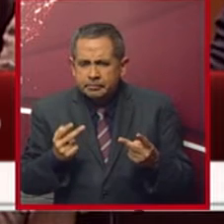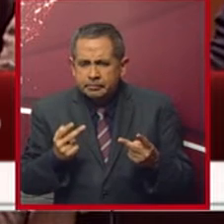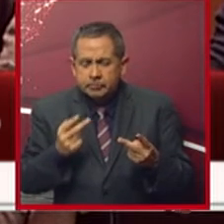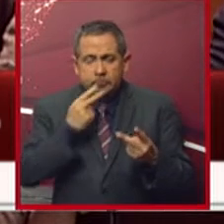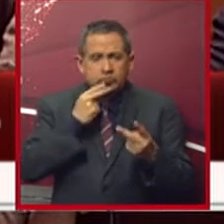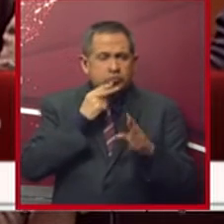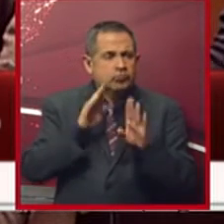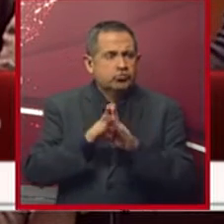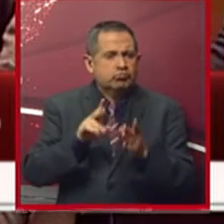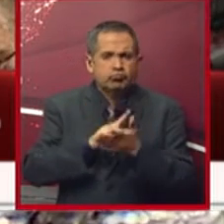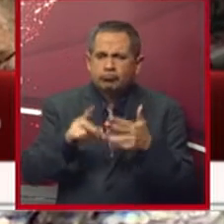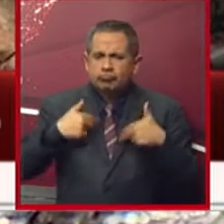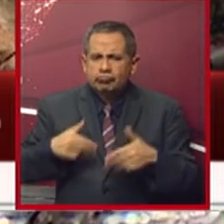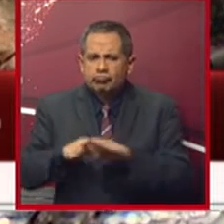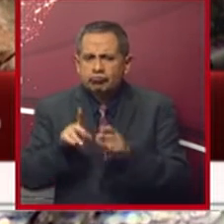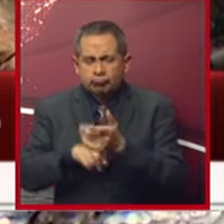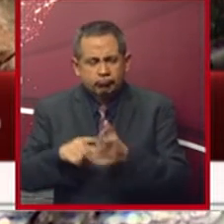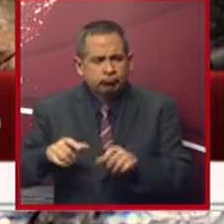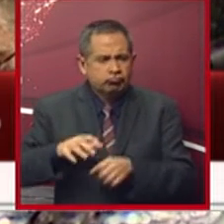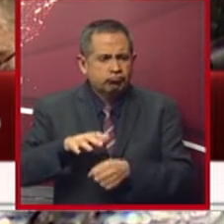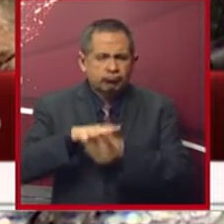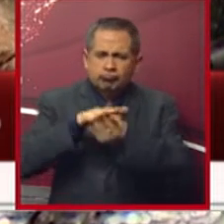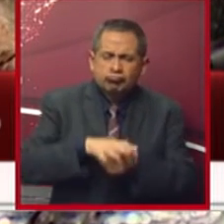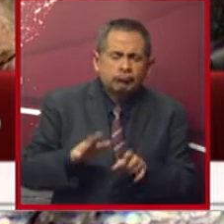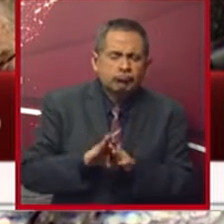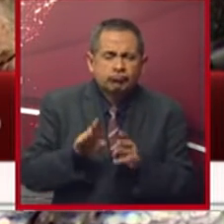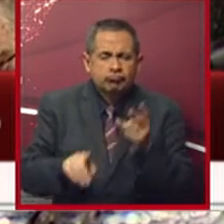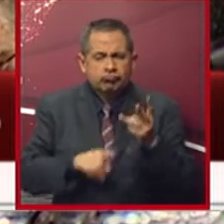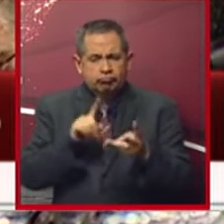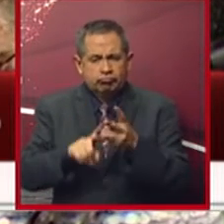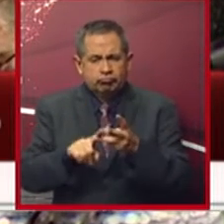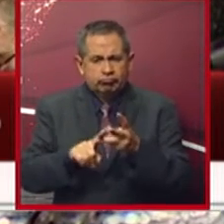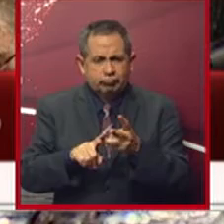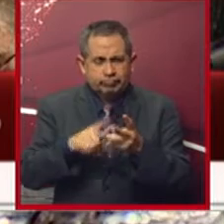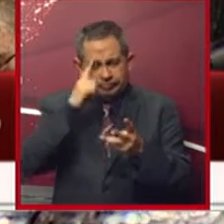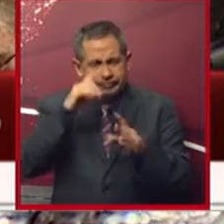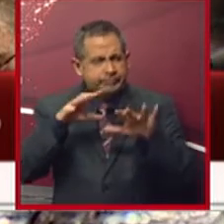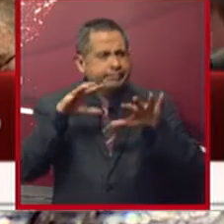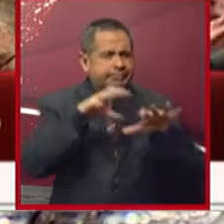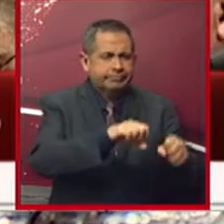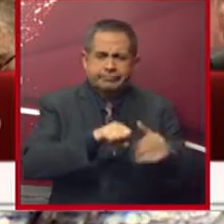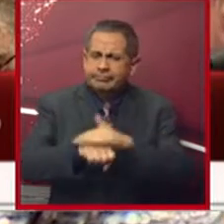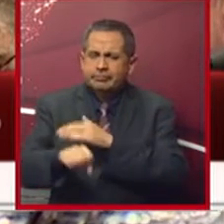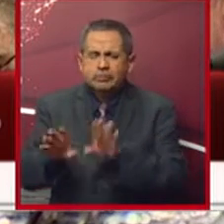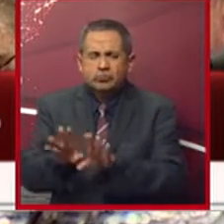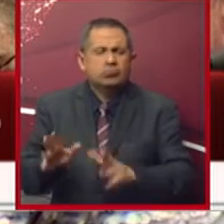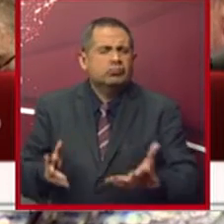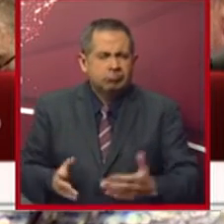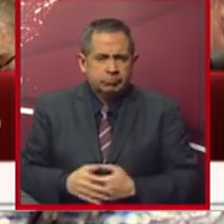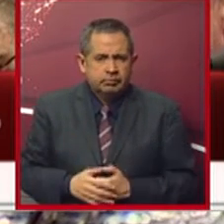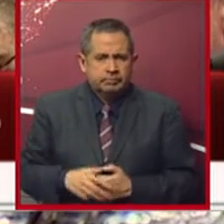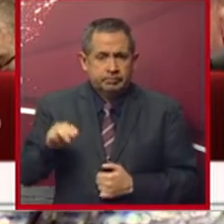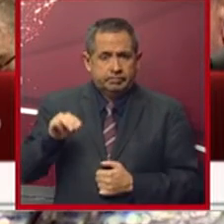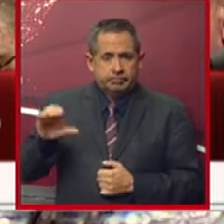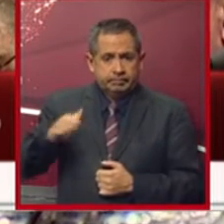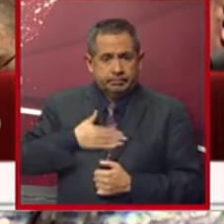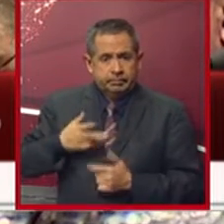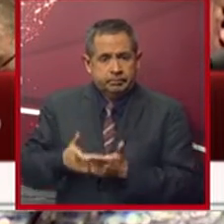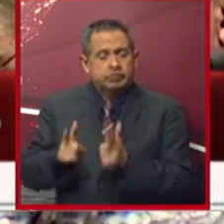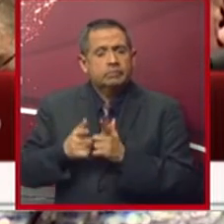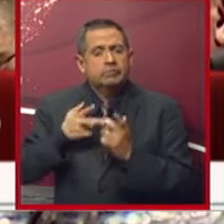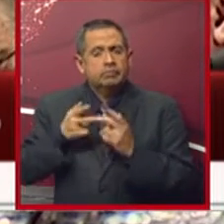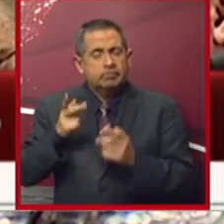legítimo de la fuerza y a la General de Registro de Detenciones. El Movimiento Ciudadano ha planteado